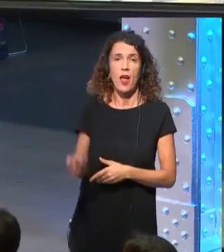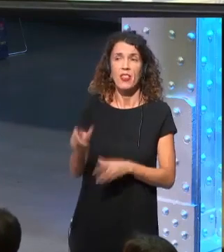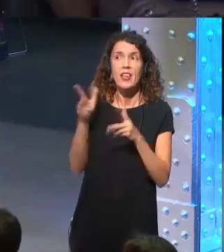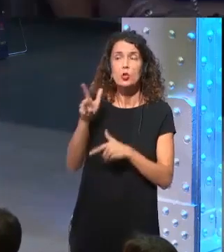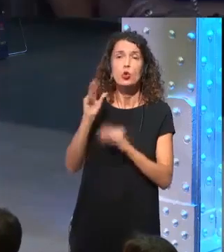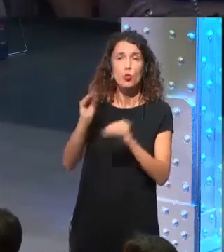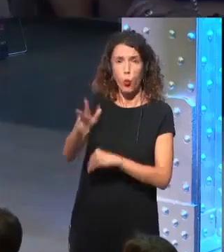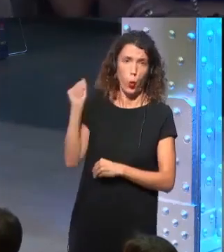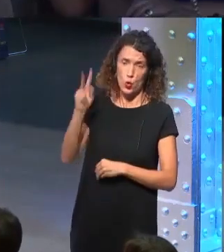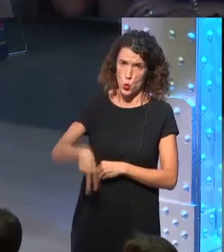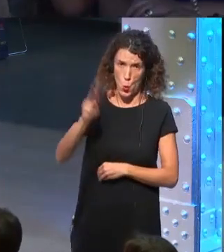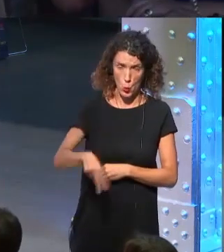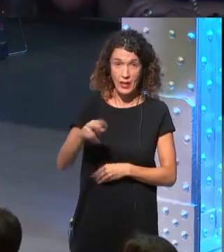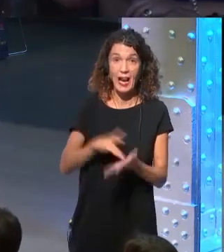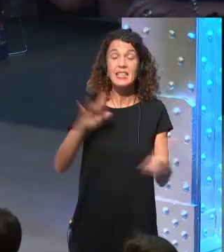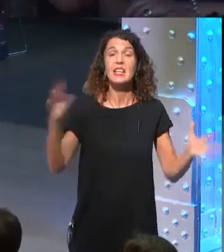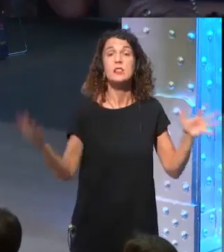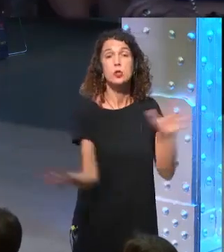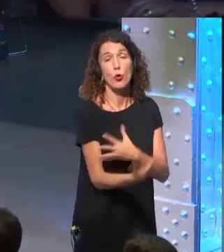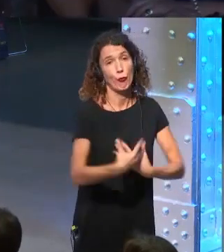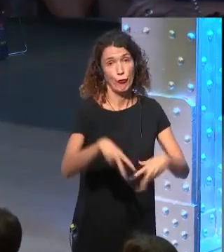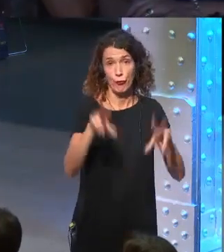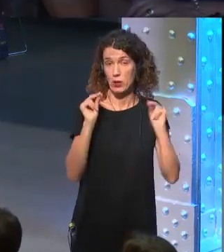derecho. La transición ha concluido.